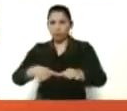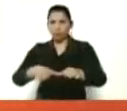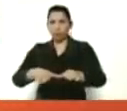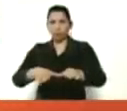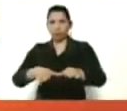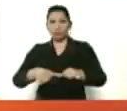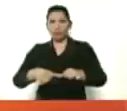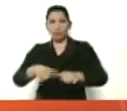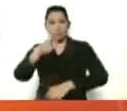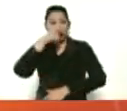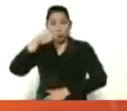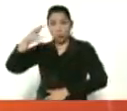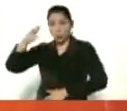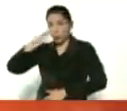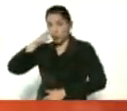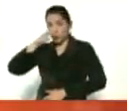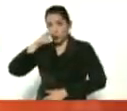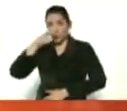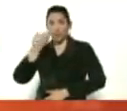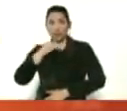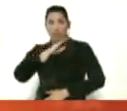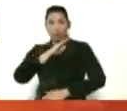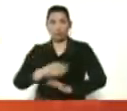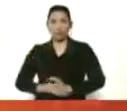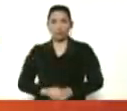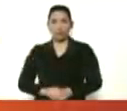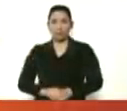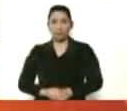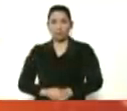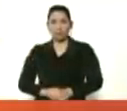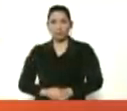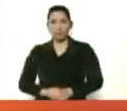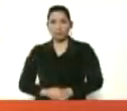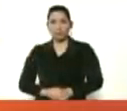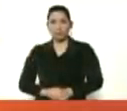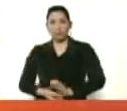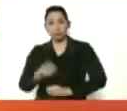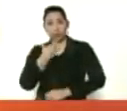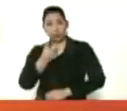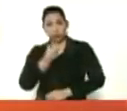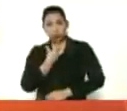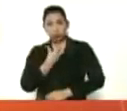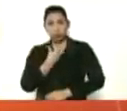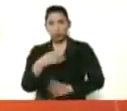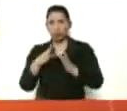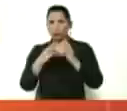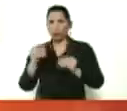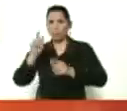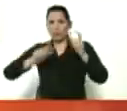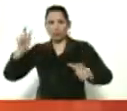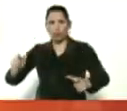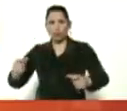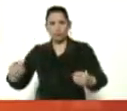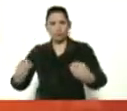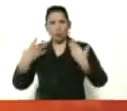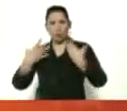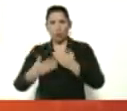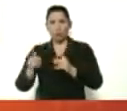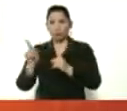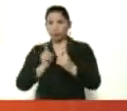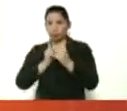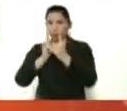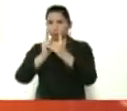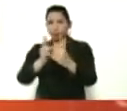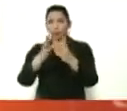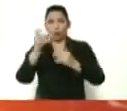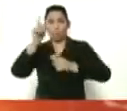la vigilancia epidemiológica, el tratamiento médico a todos los casos, el seguimiento de